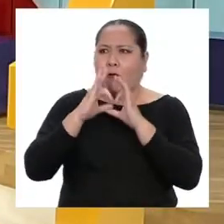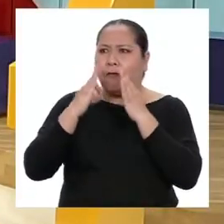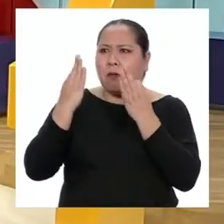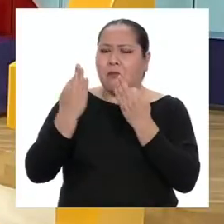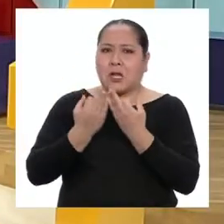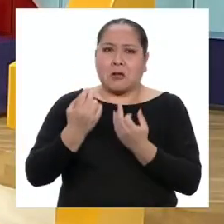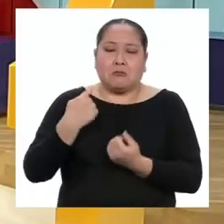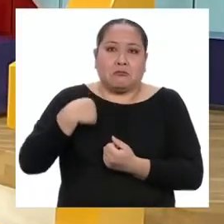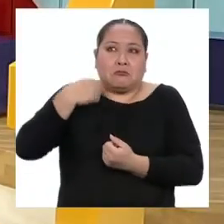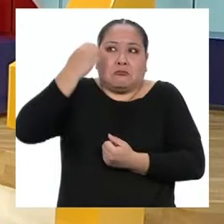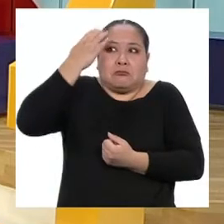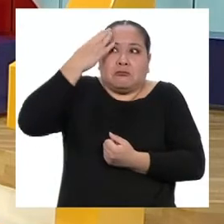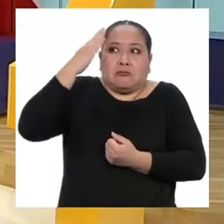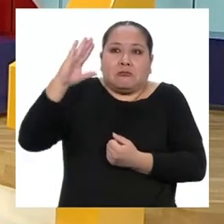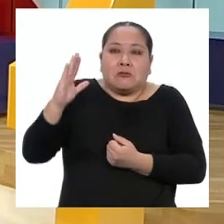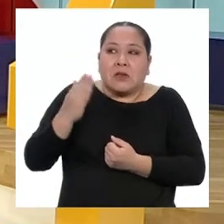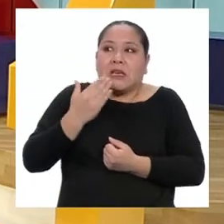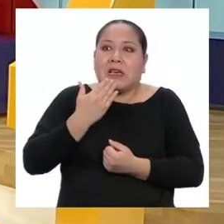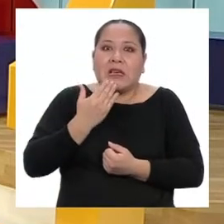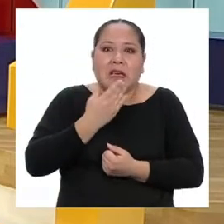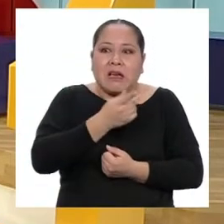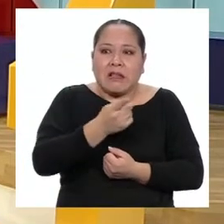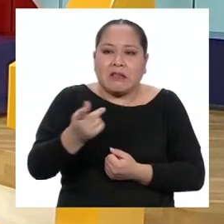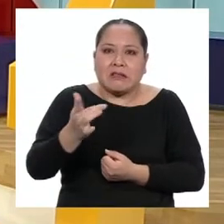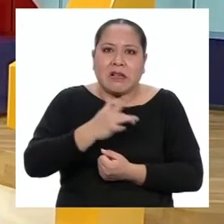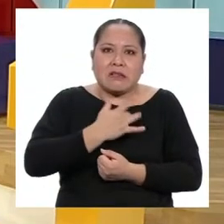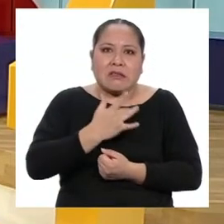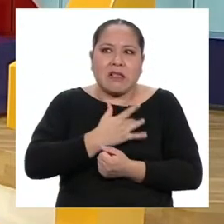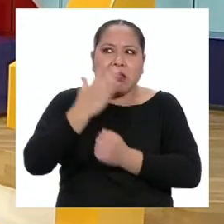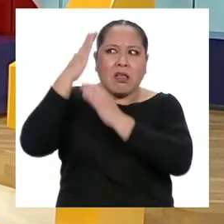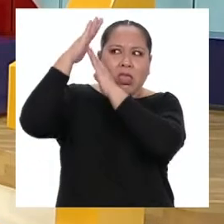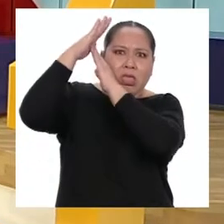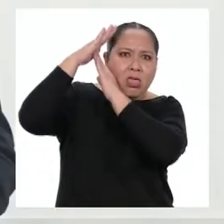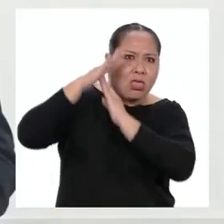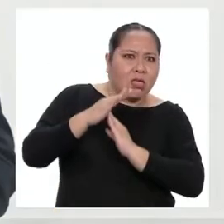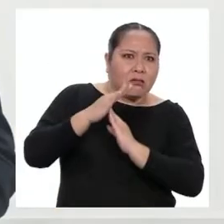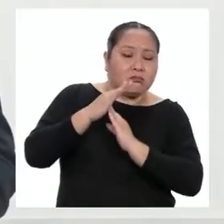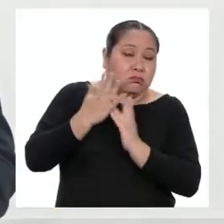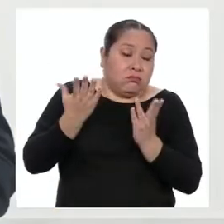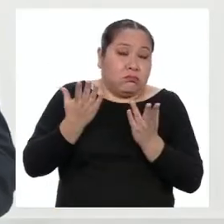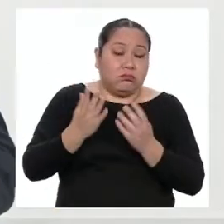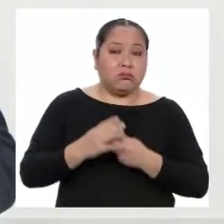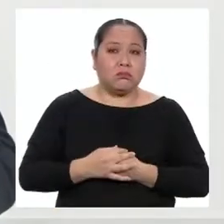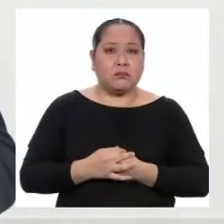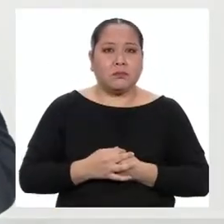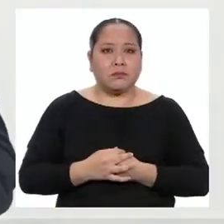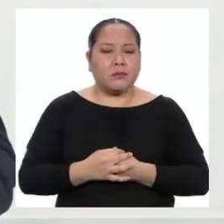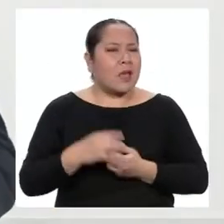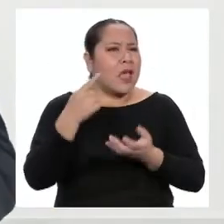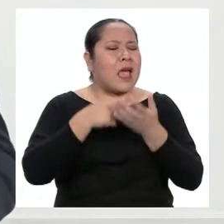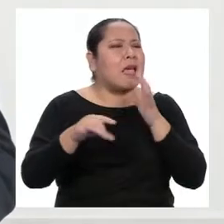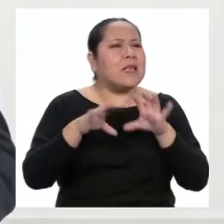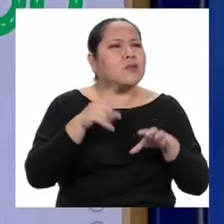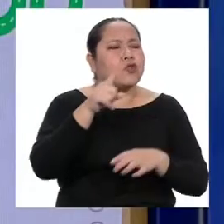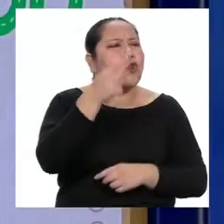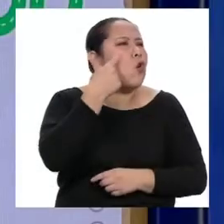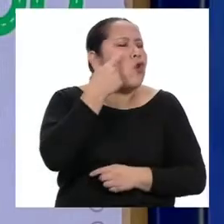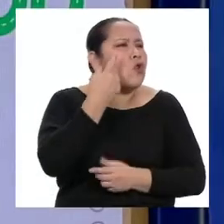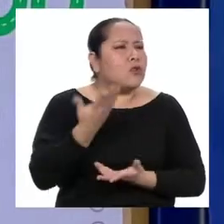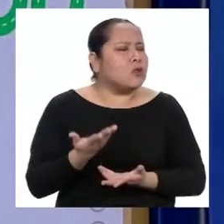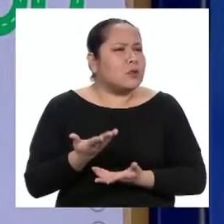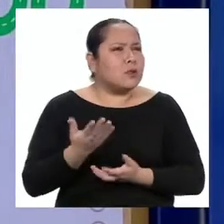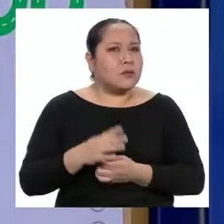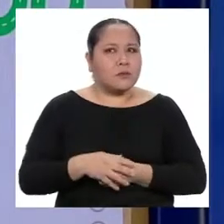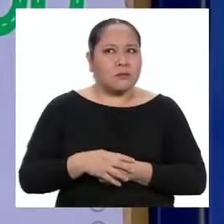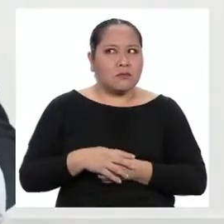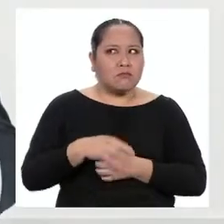no sé quiénes más han pasado por una experiencia de discriminación. ¿Qué hacemos cuando no conocemos algo?